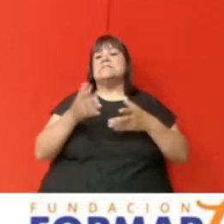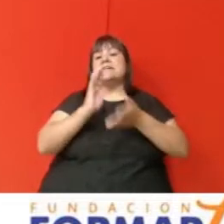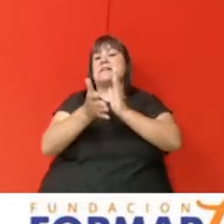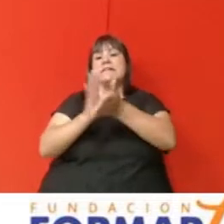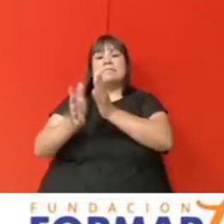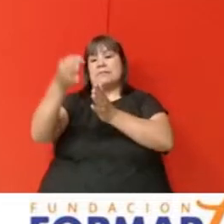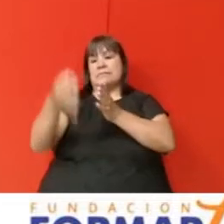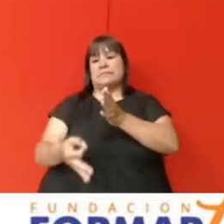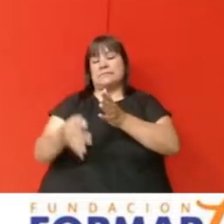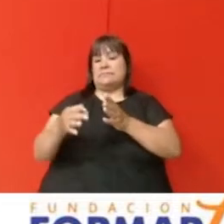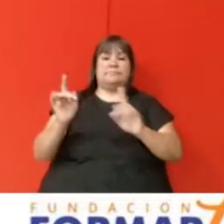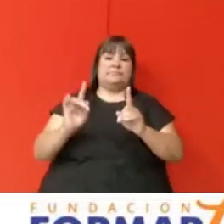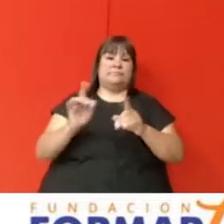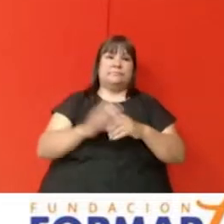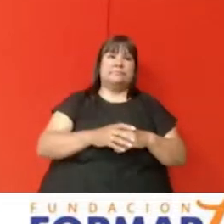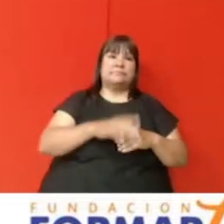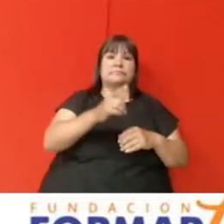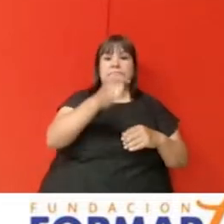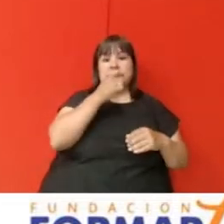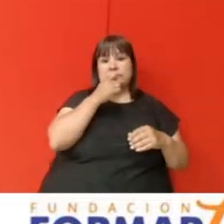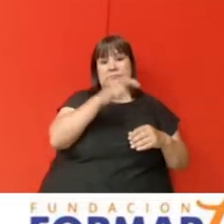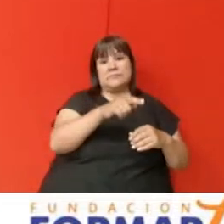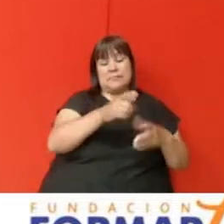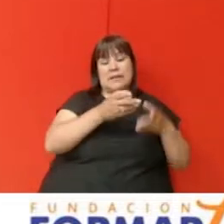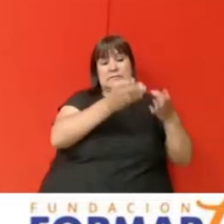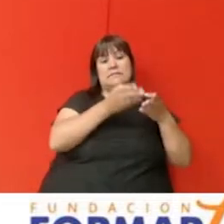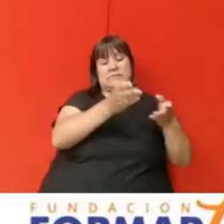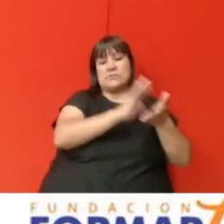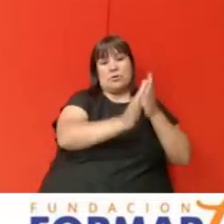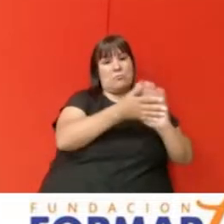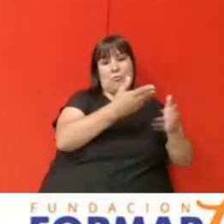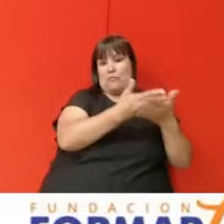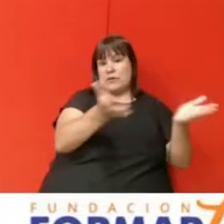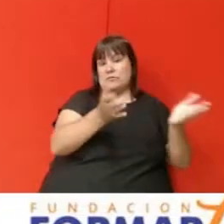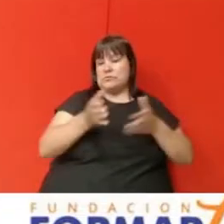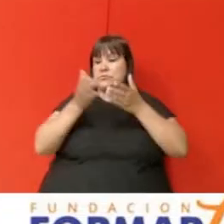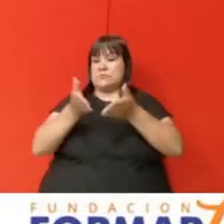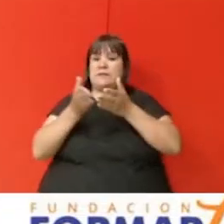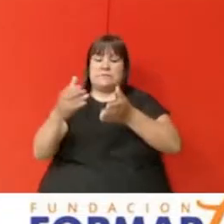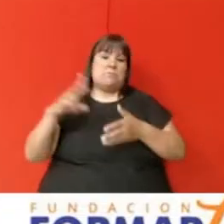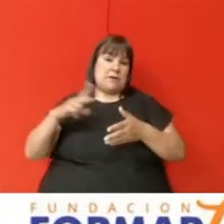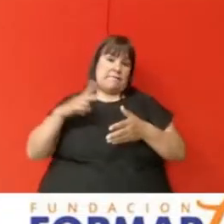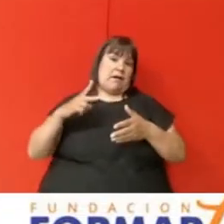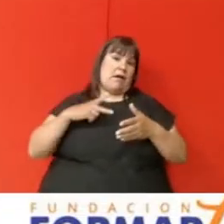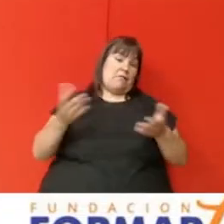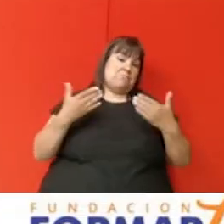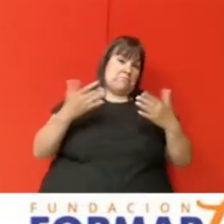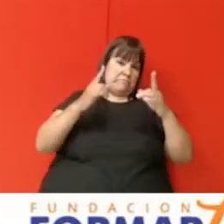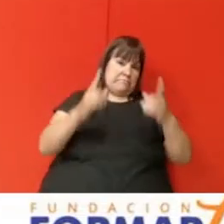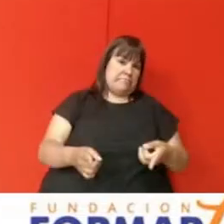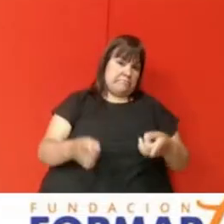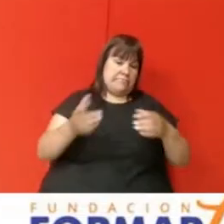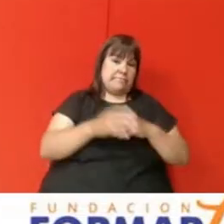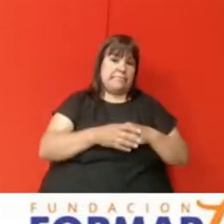Tanto de proveedores públicos como de proveedores privados, porque esto no escapa, nadie escapa a esa realidad